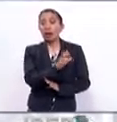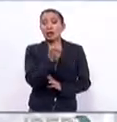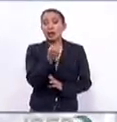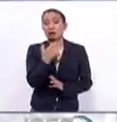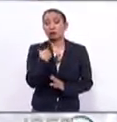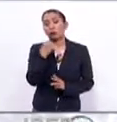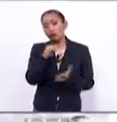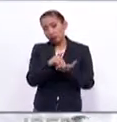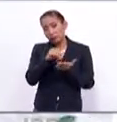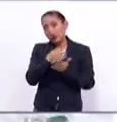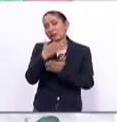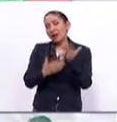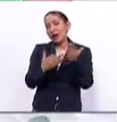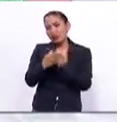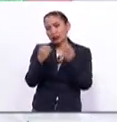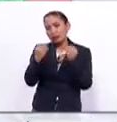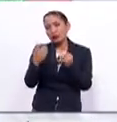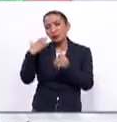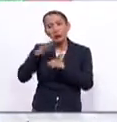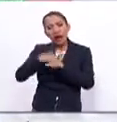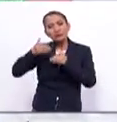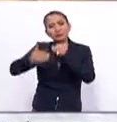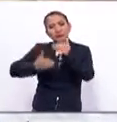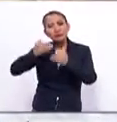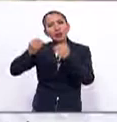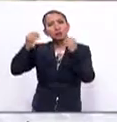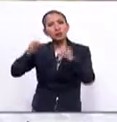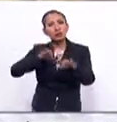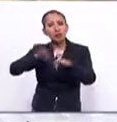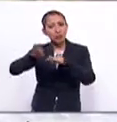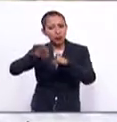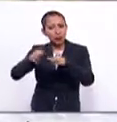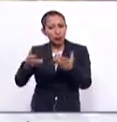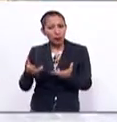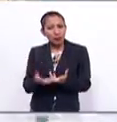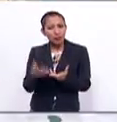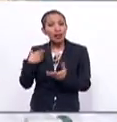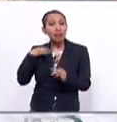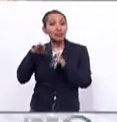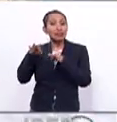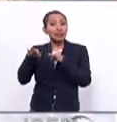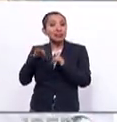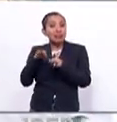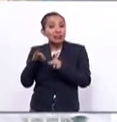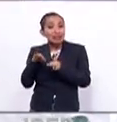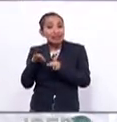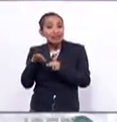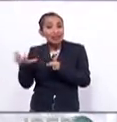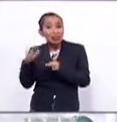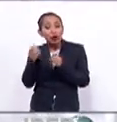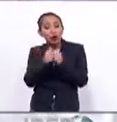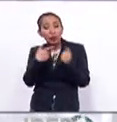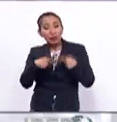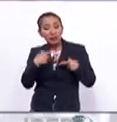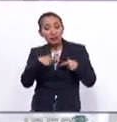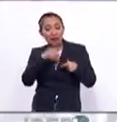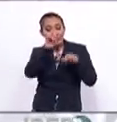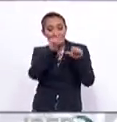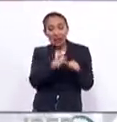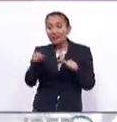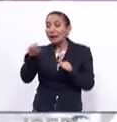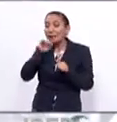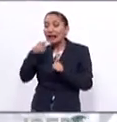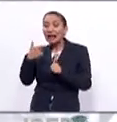sentido, aunque aún nos falta muchísimo por recorrer y muchísimo trabajo por hacer, el trabajo con los artistas, pero también con